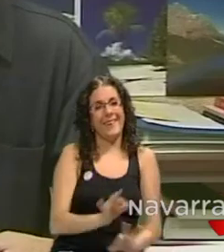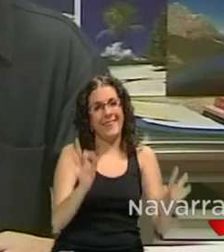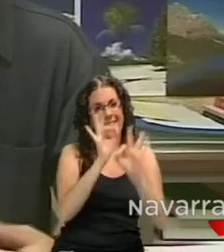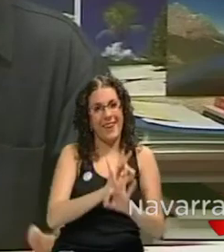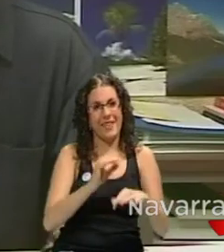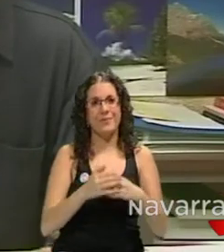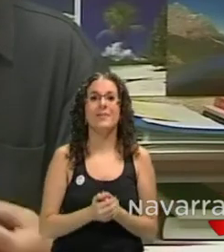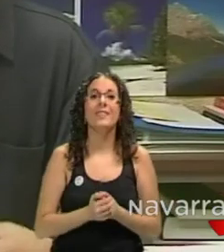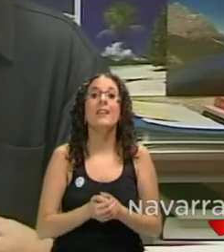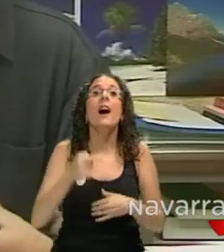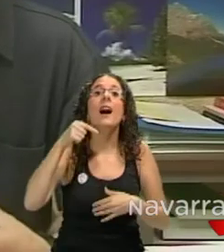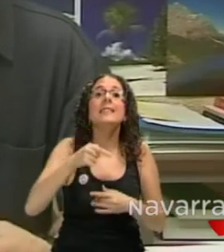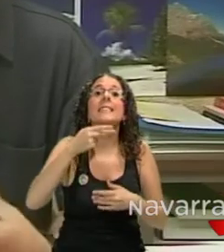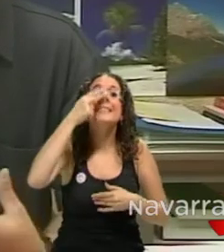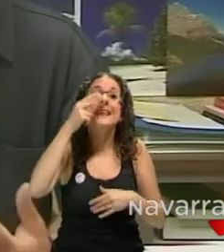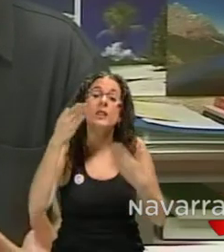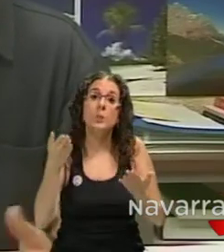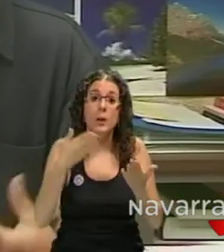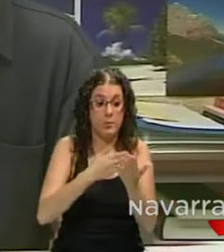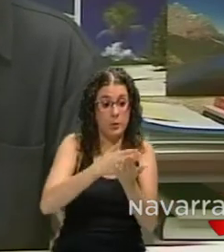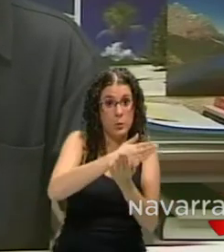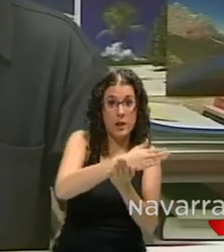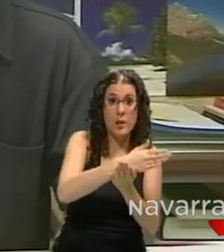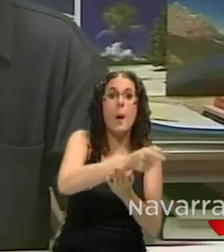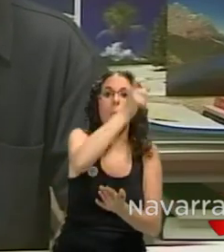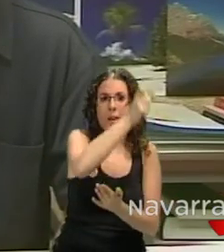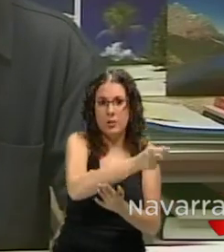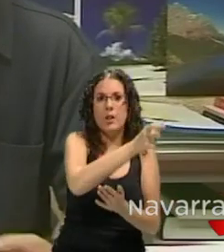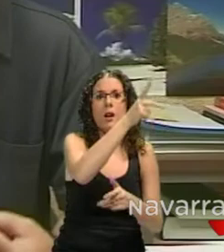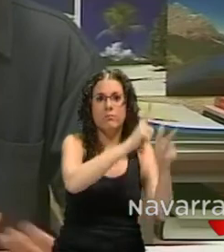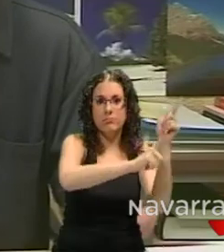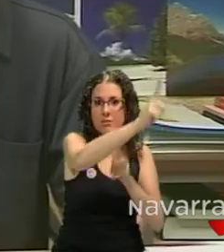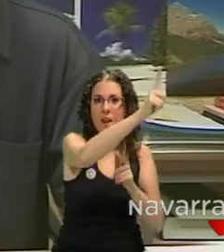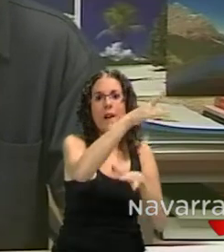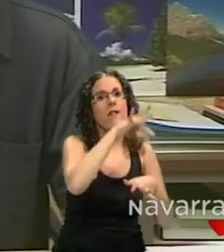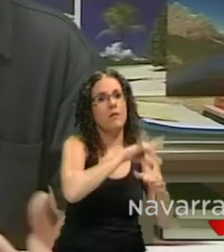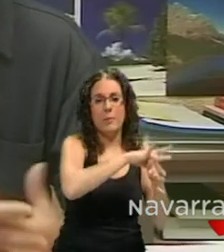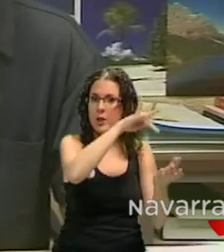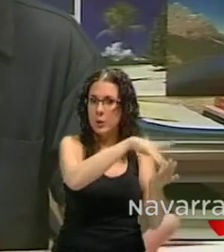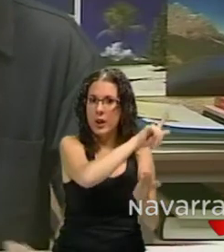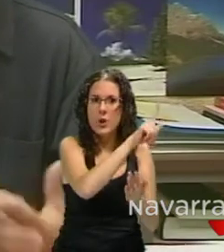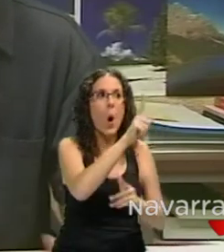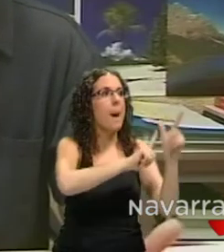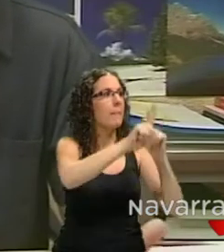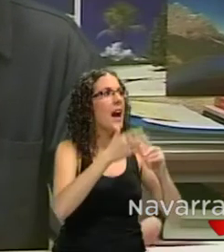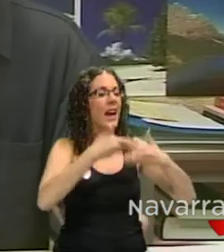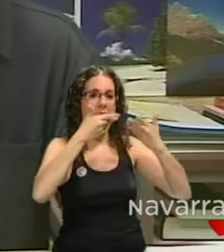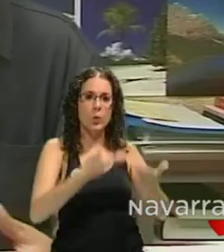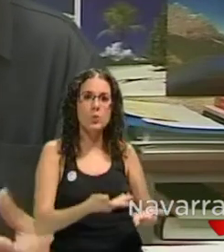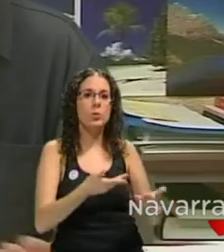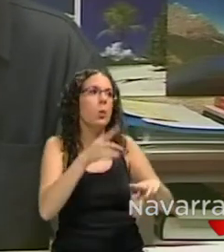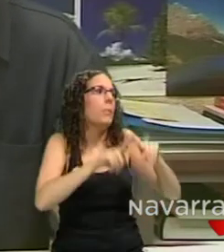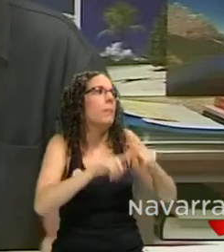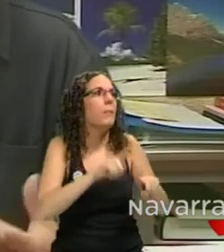enferme por salud personal y para que pueda disfrutar de su viaje y hacer lo que tenga que hacer, si va por negocios o si va